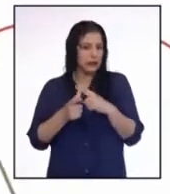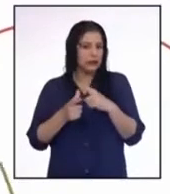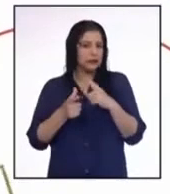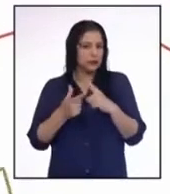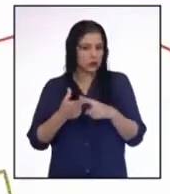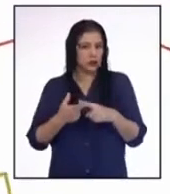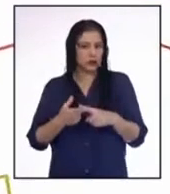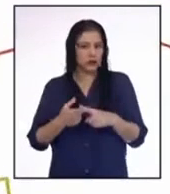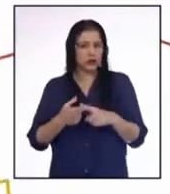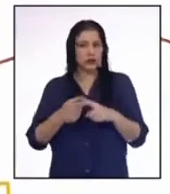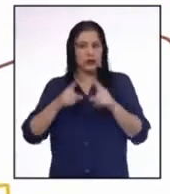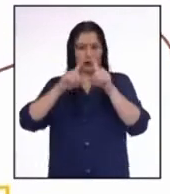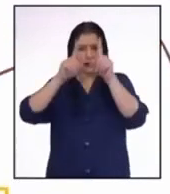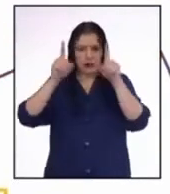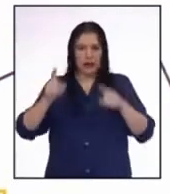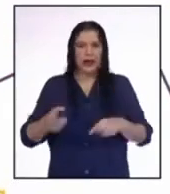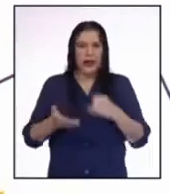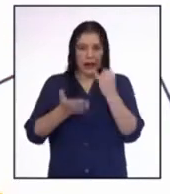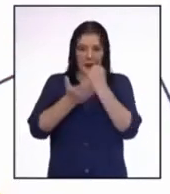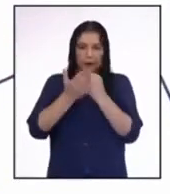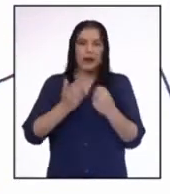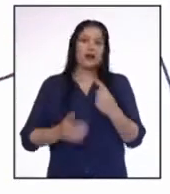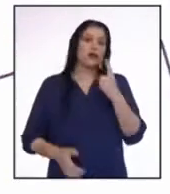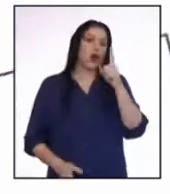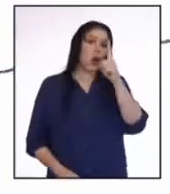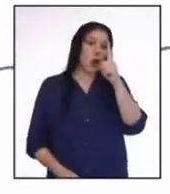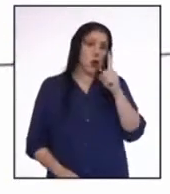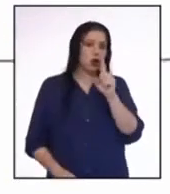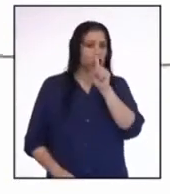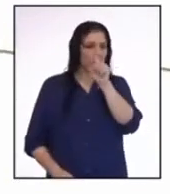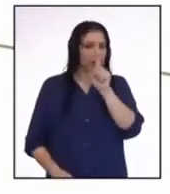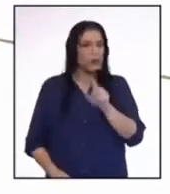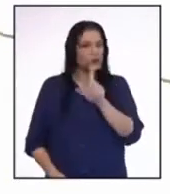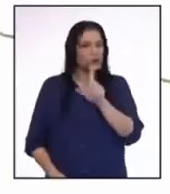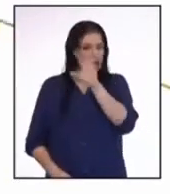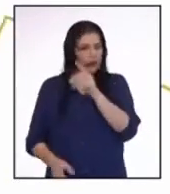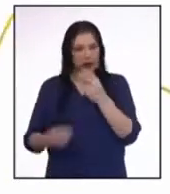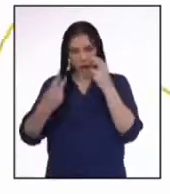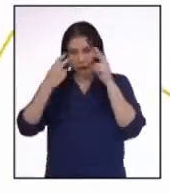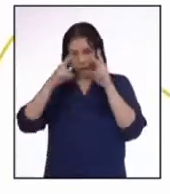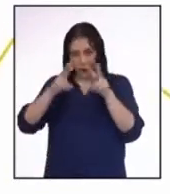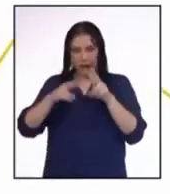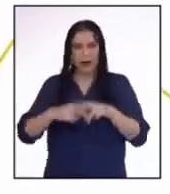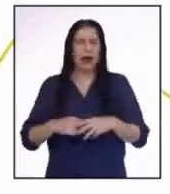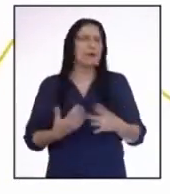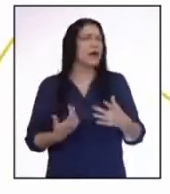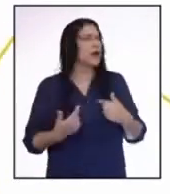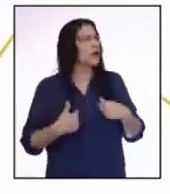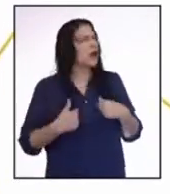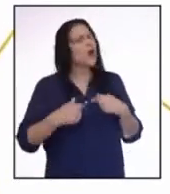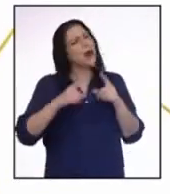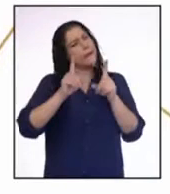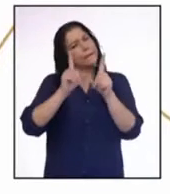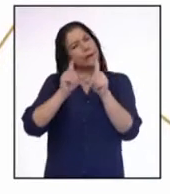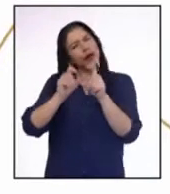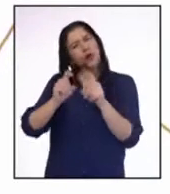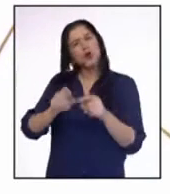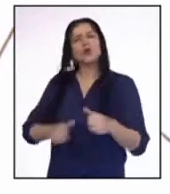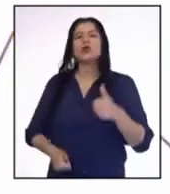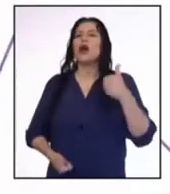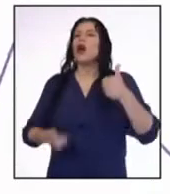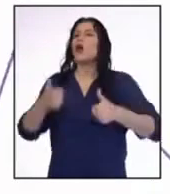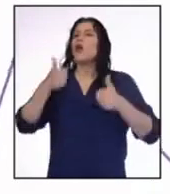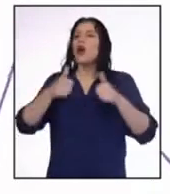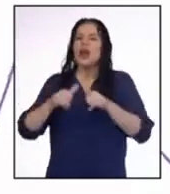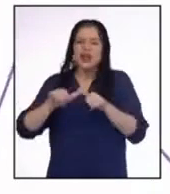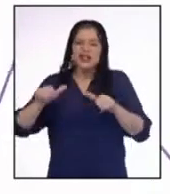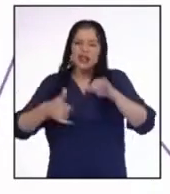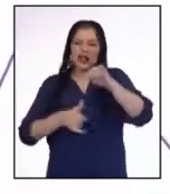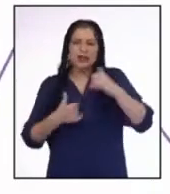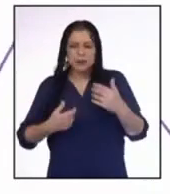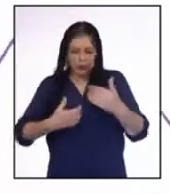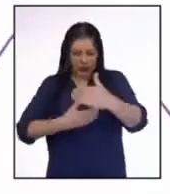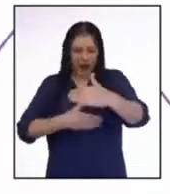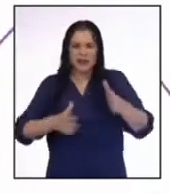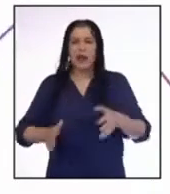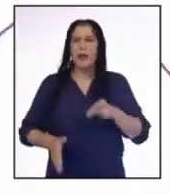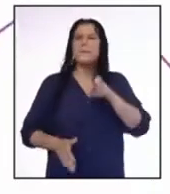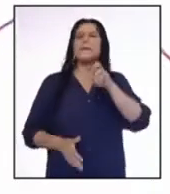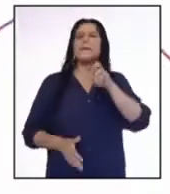Entonces, el plano a escala 1 a 100 quedará así. Tengo una consulta. ¿Cuáles serán las dimensiones del